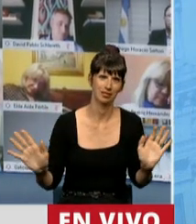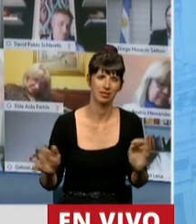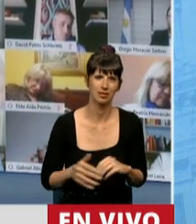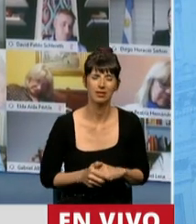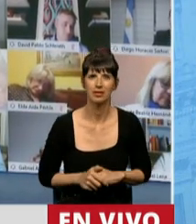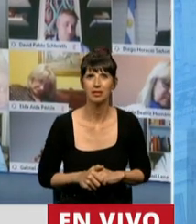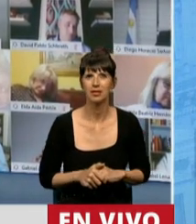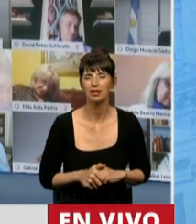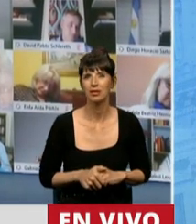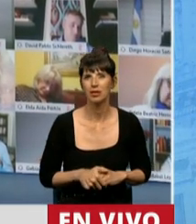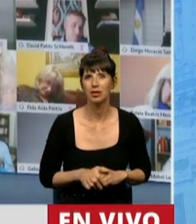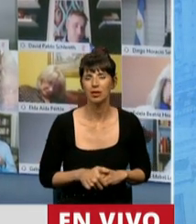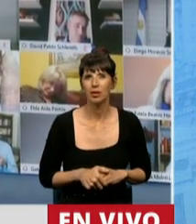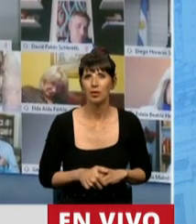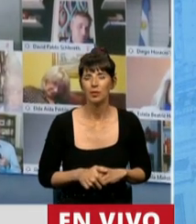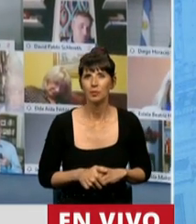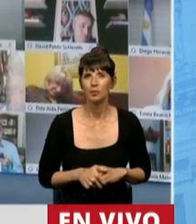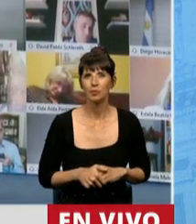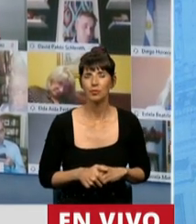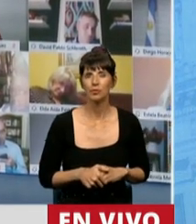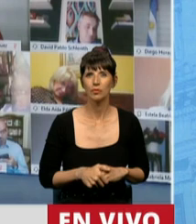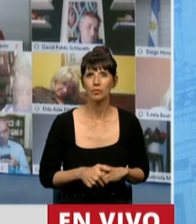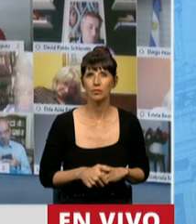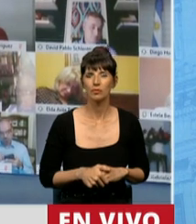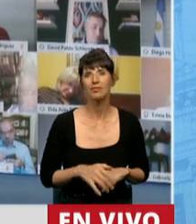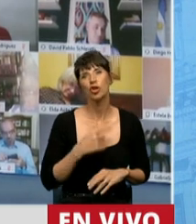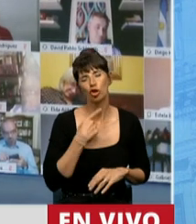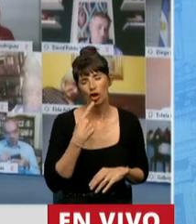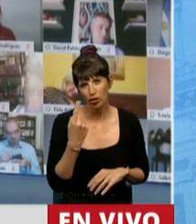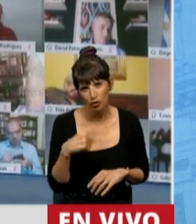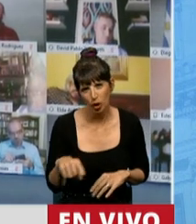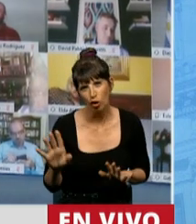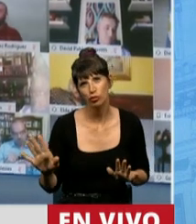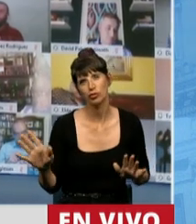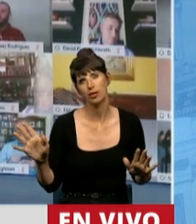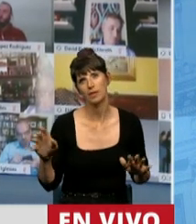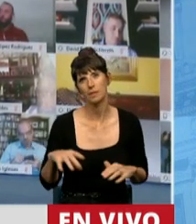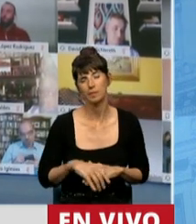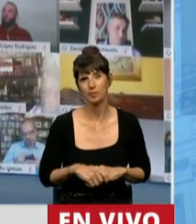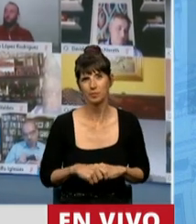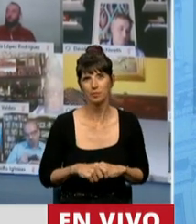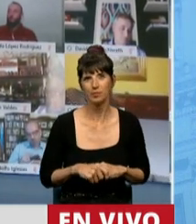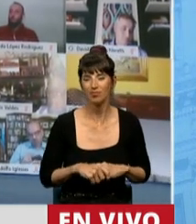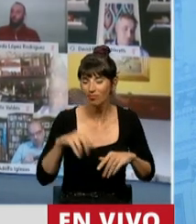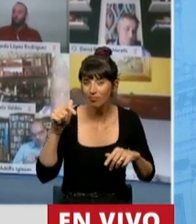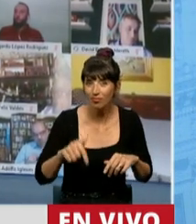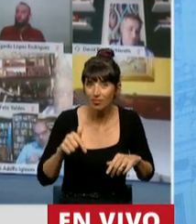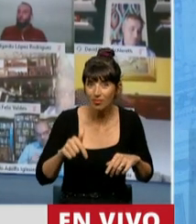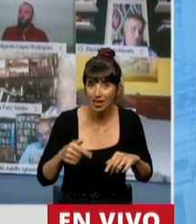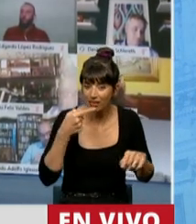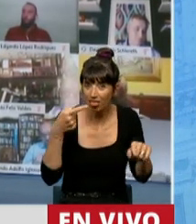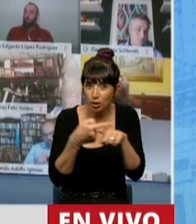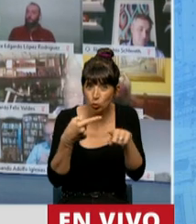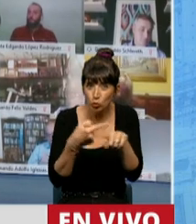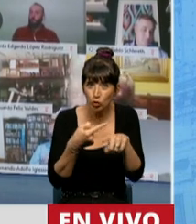eh Porque además Eh quiero decir una cosa eh atrás de esta discusión